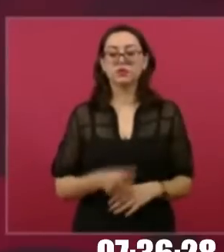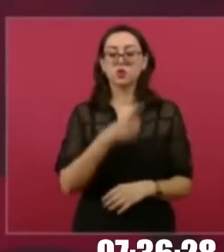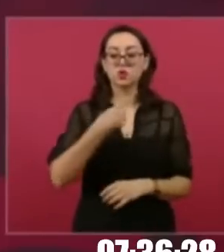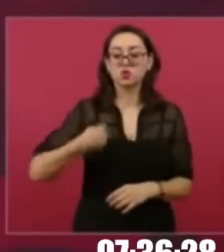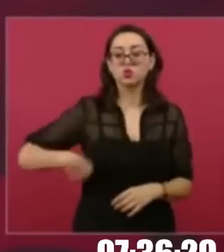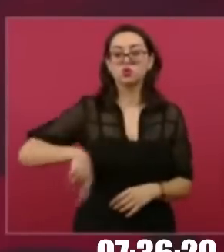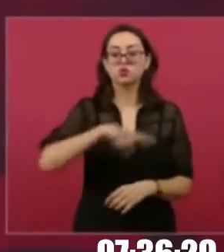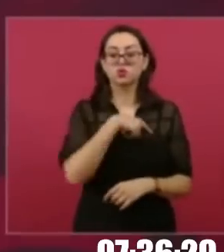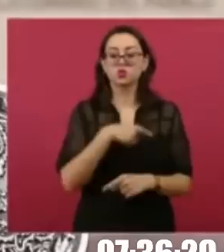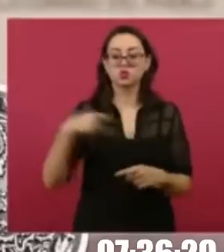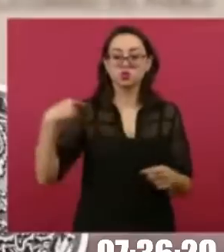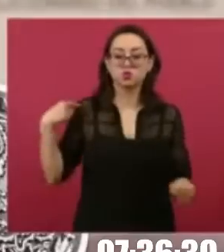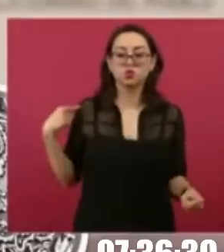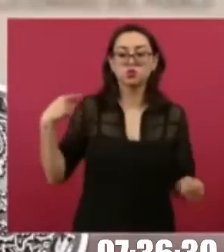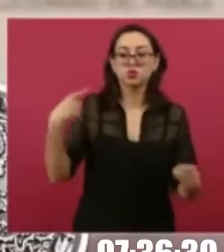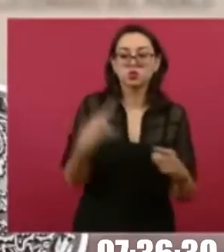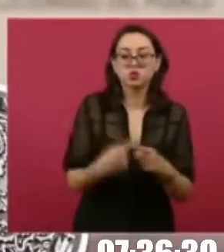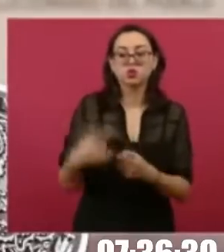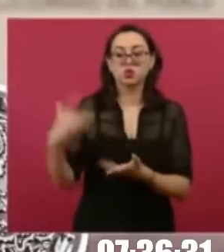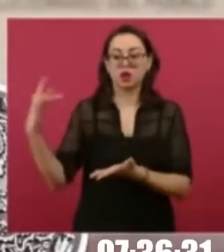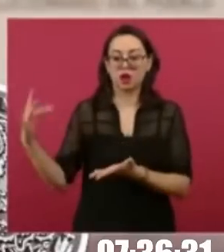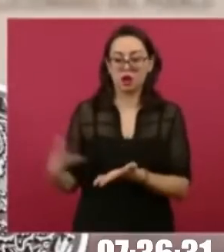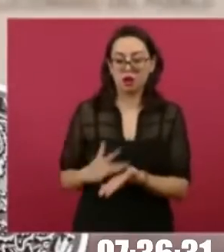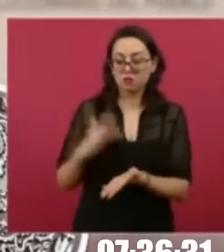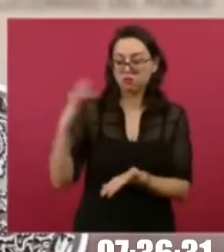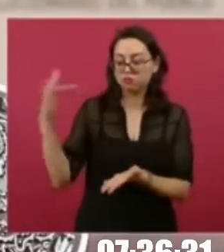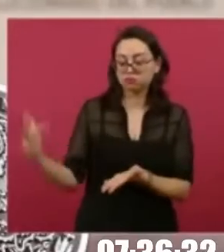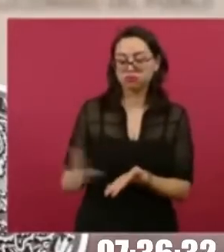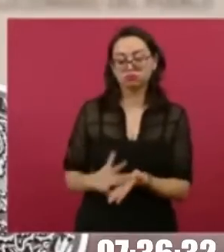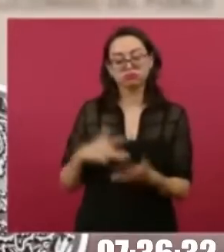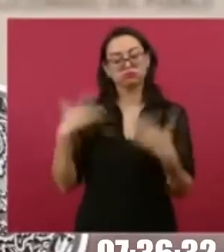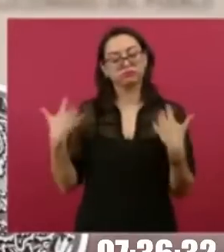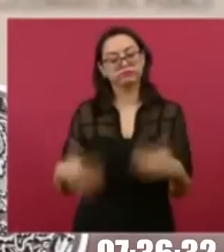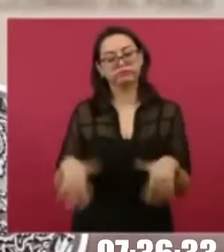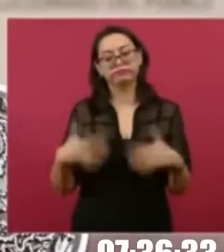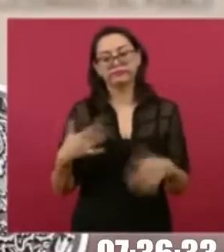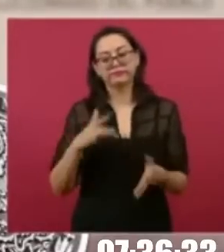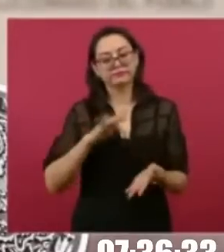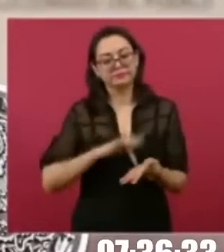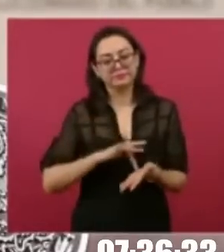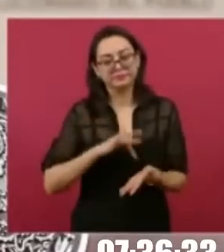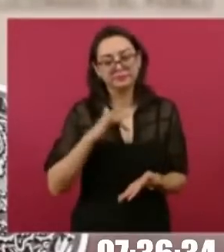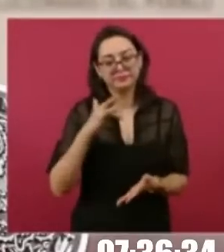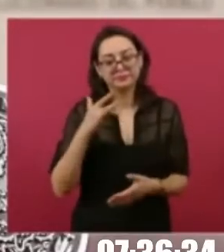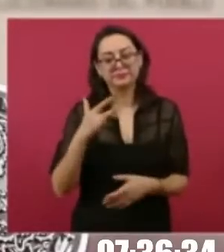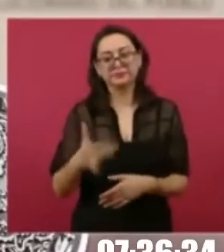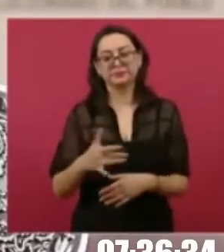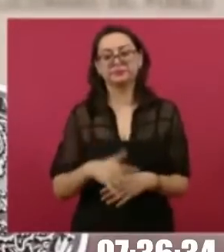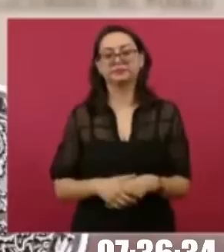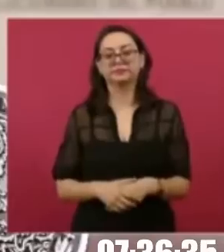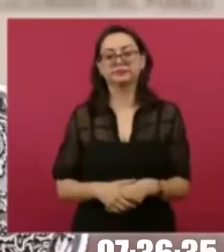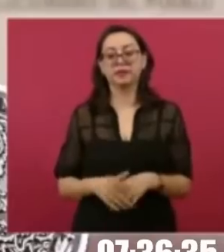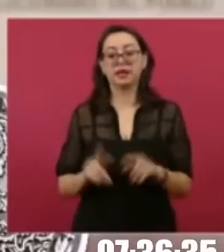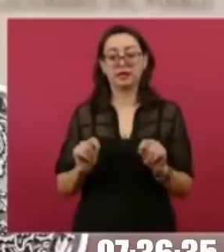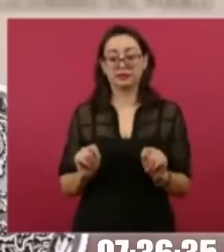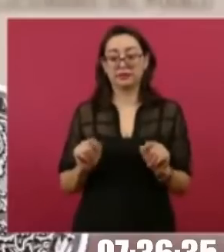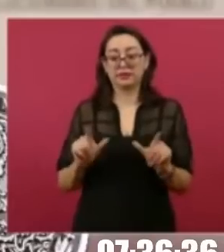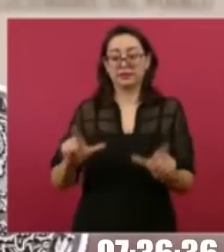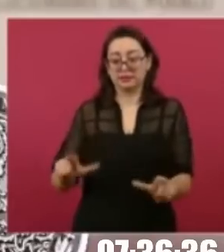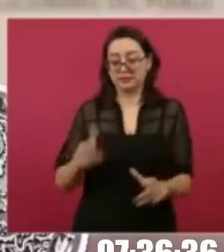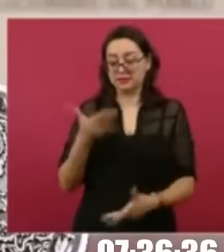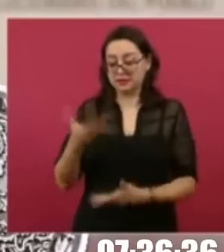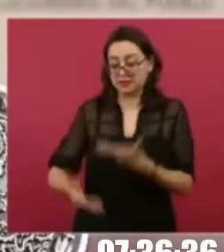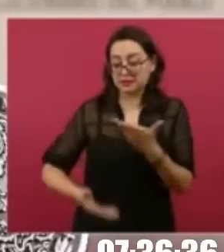recibido de nuestro presidente Andrés Manuel López Obrador para transformar los servicios médicos en Tlaxcala